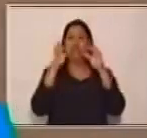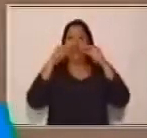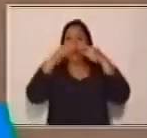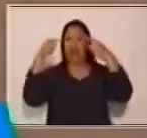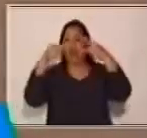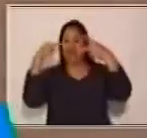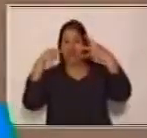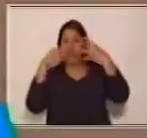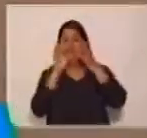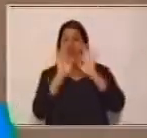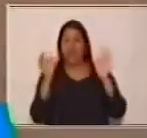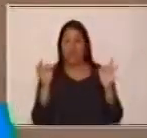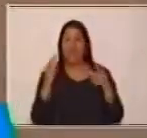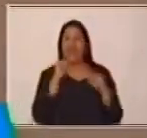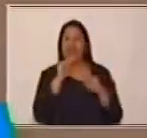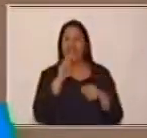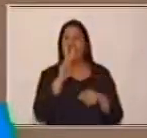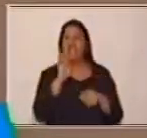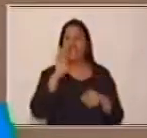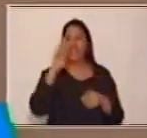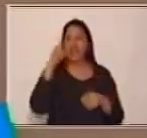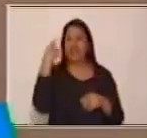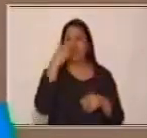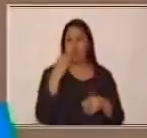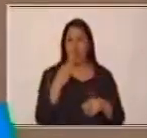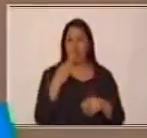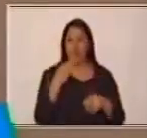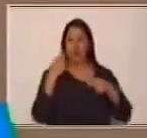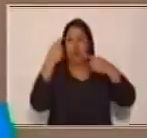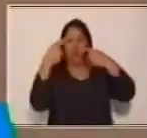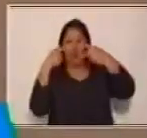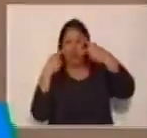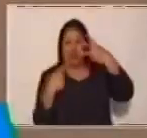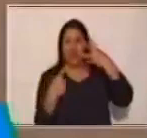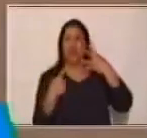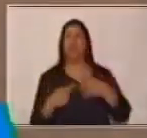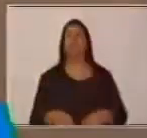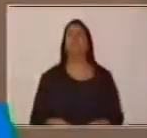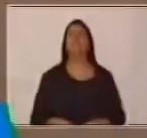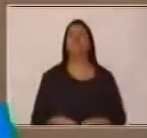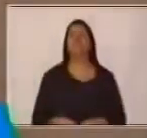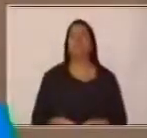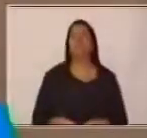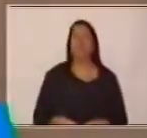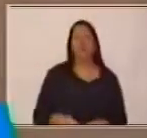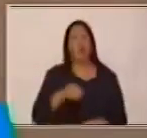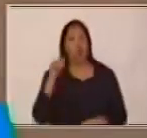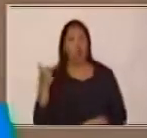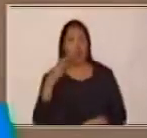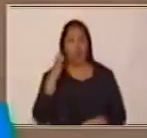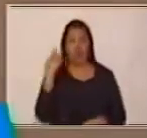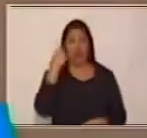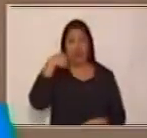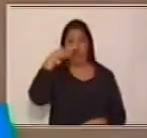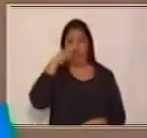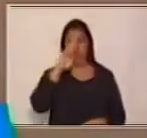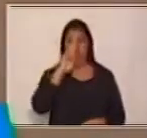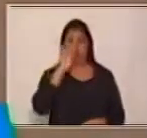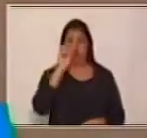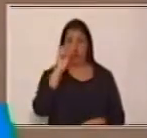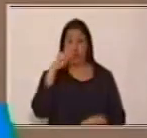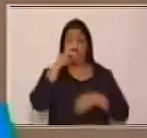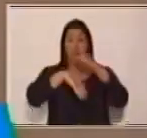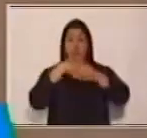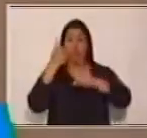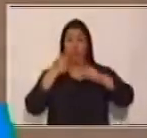tenemos acá que todas estas líneas son los versos. Y las estrofas son el conjunto de esos